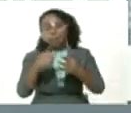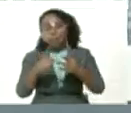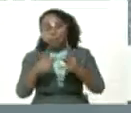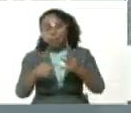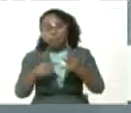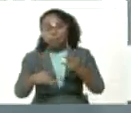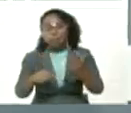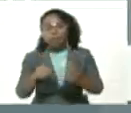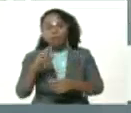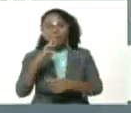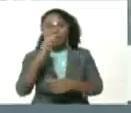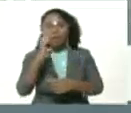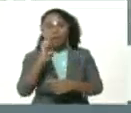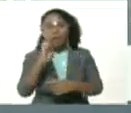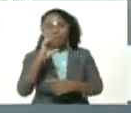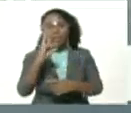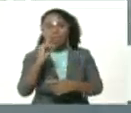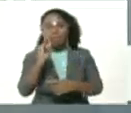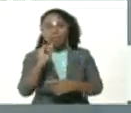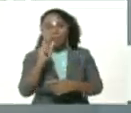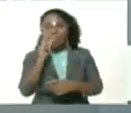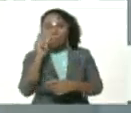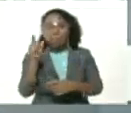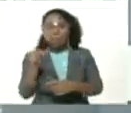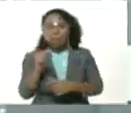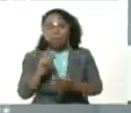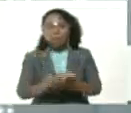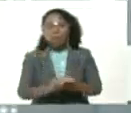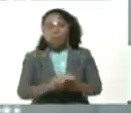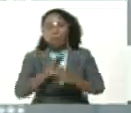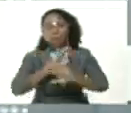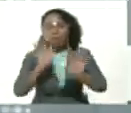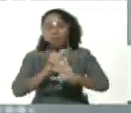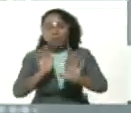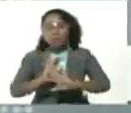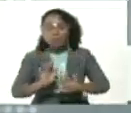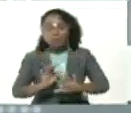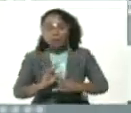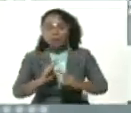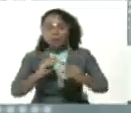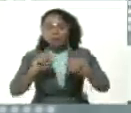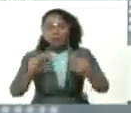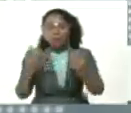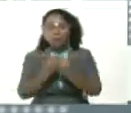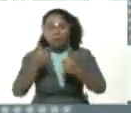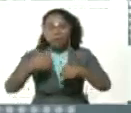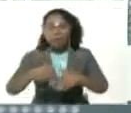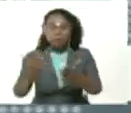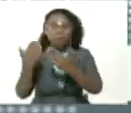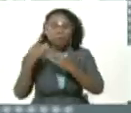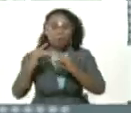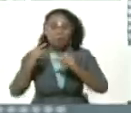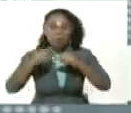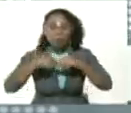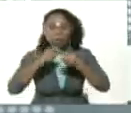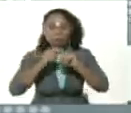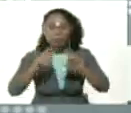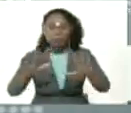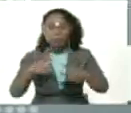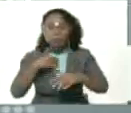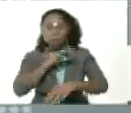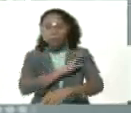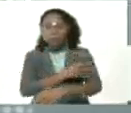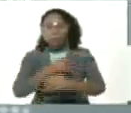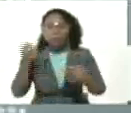comandante de la Redi, el mayor general Moreno, están ya en el territorio con nosotros, y hoy se ha desplegado toda una fuerza de